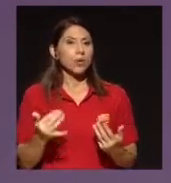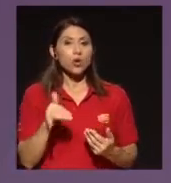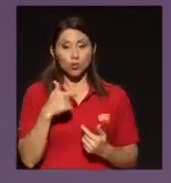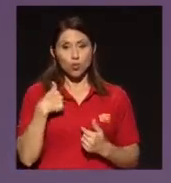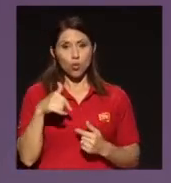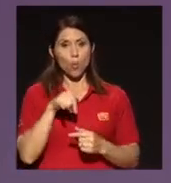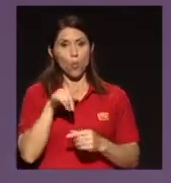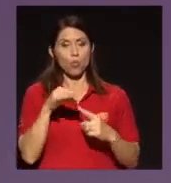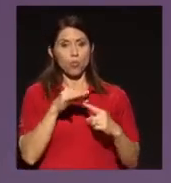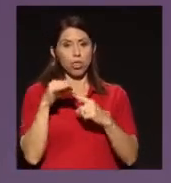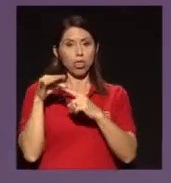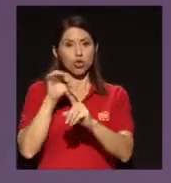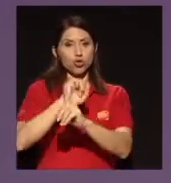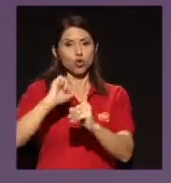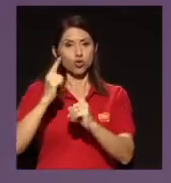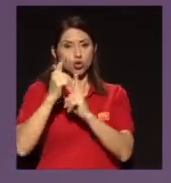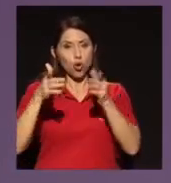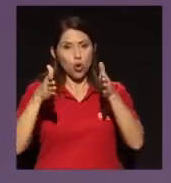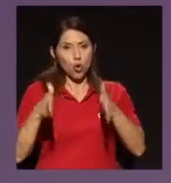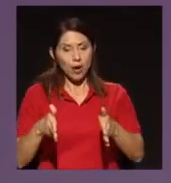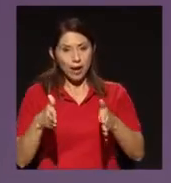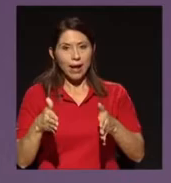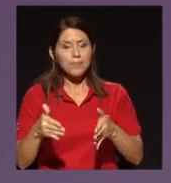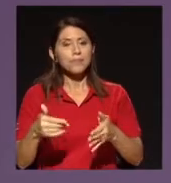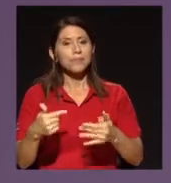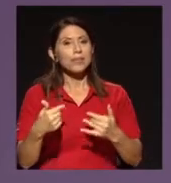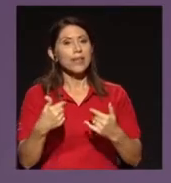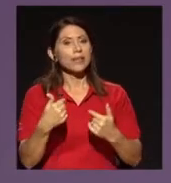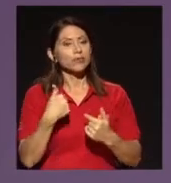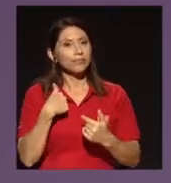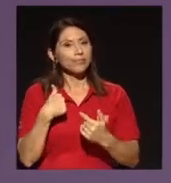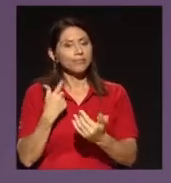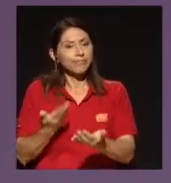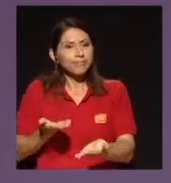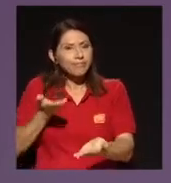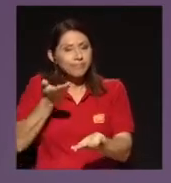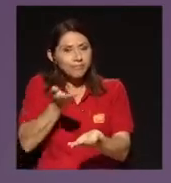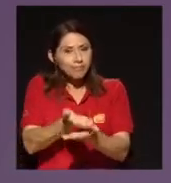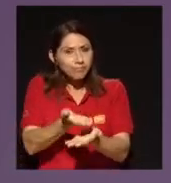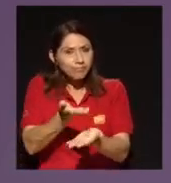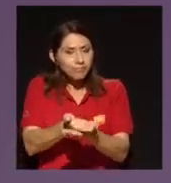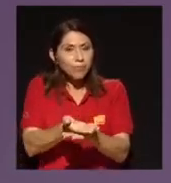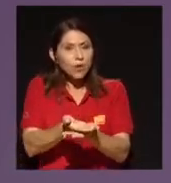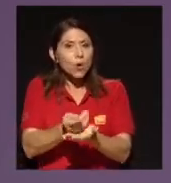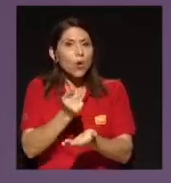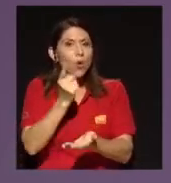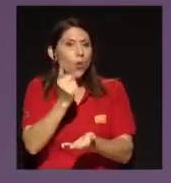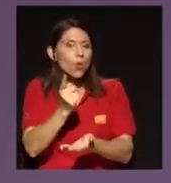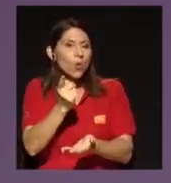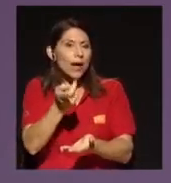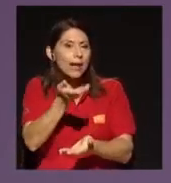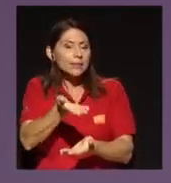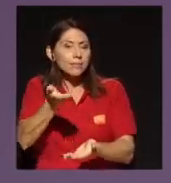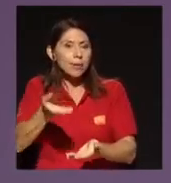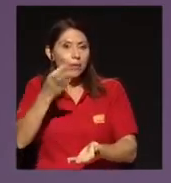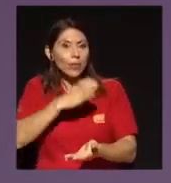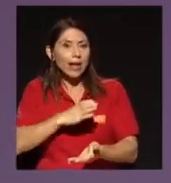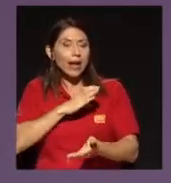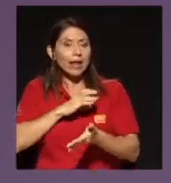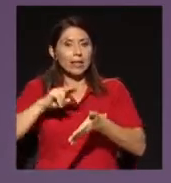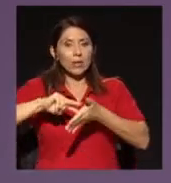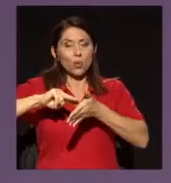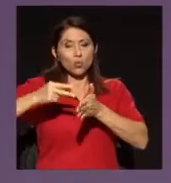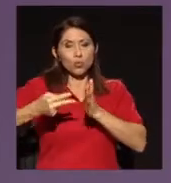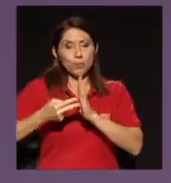socióloga, estoy llamada a plantear, digamos, un aspecto de carácter conceptual. Creo